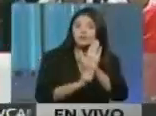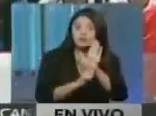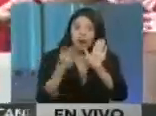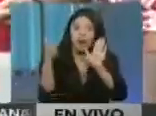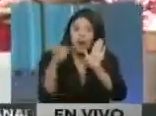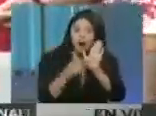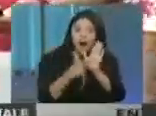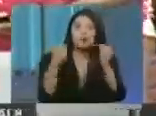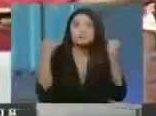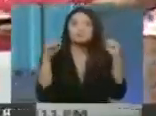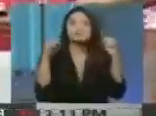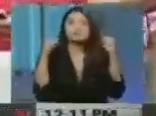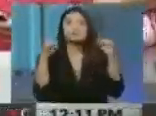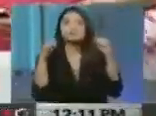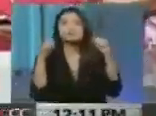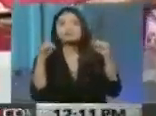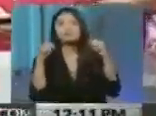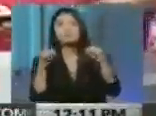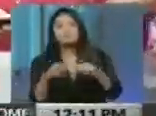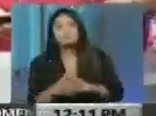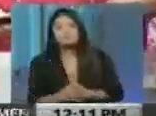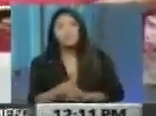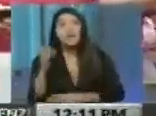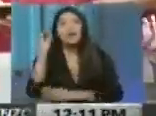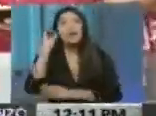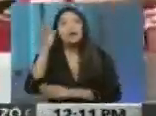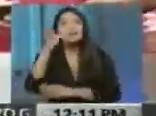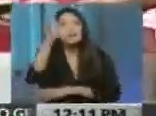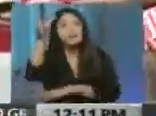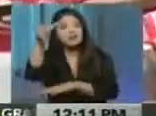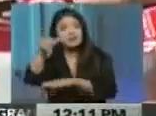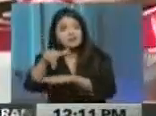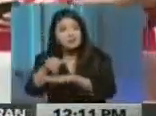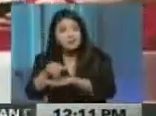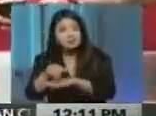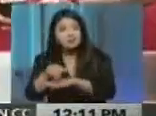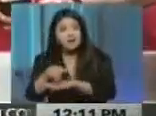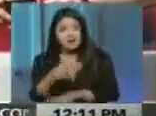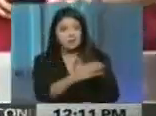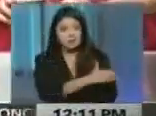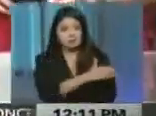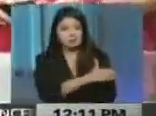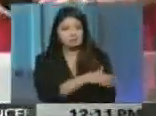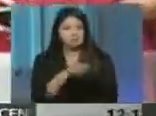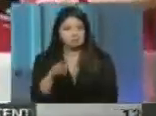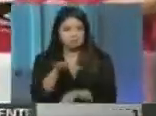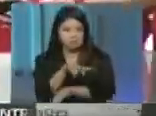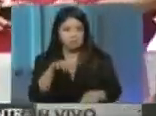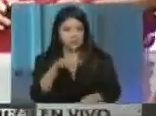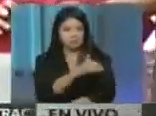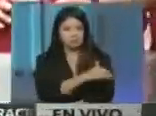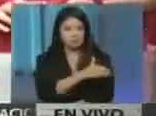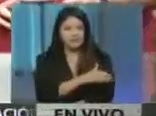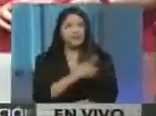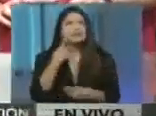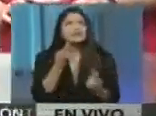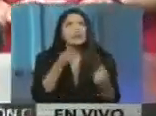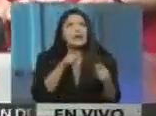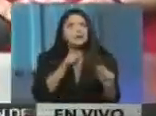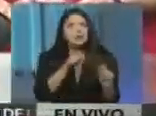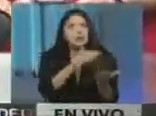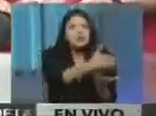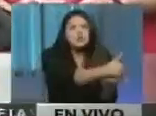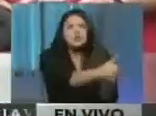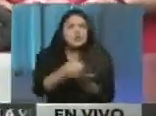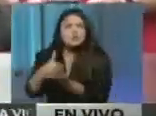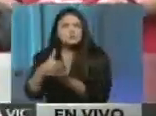práctica. La Asamblea Nacional Adecoburguesa pretendió quitarle los derechos